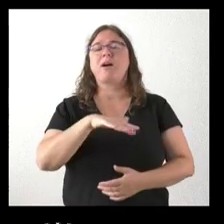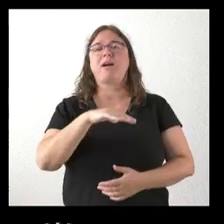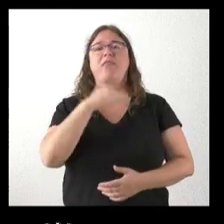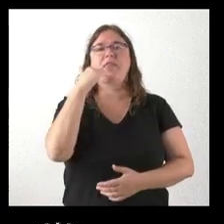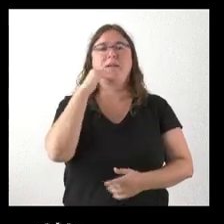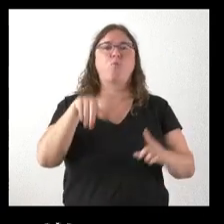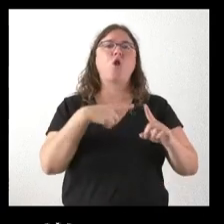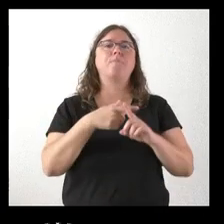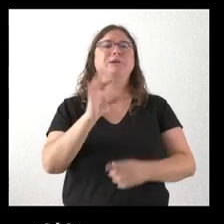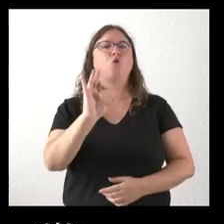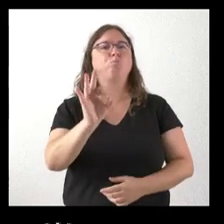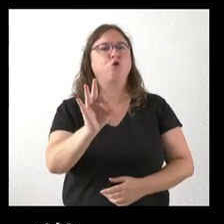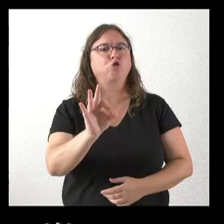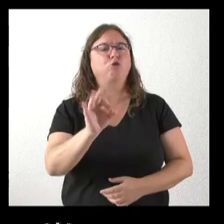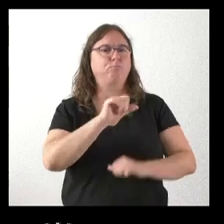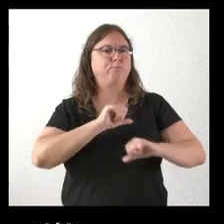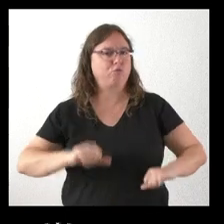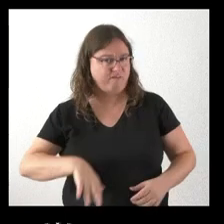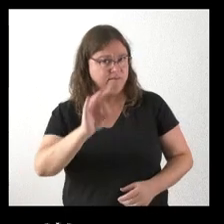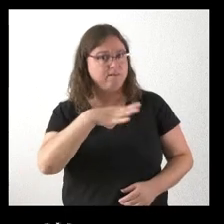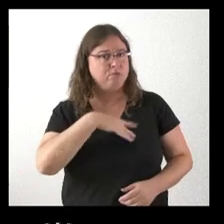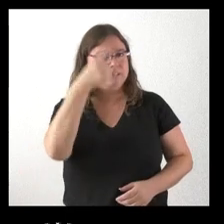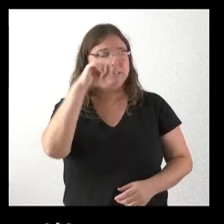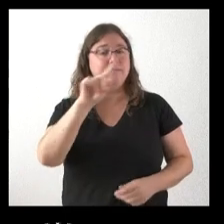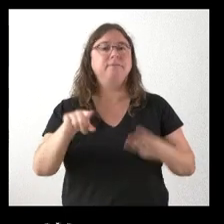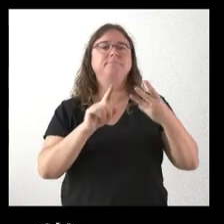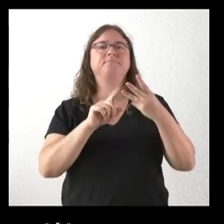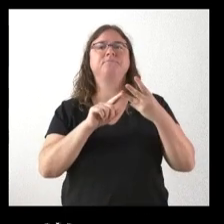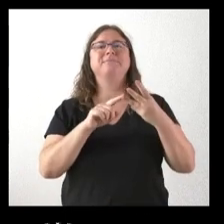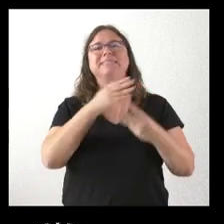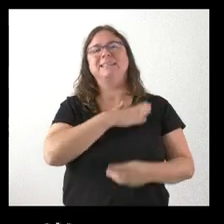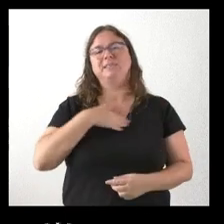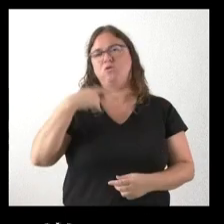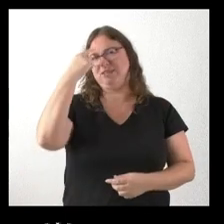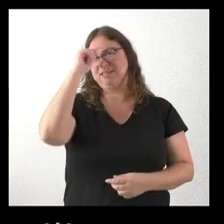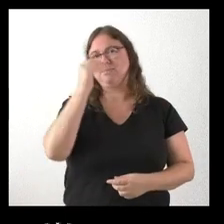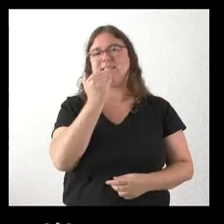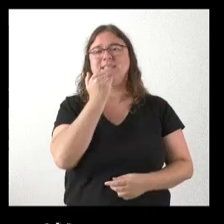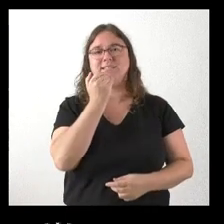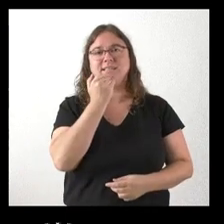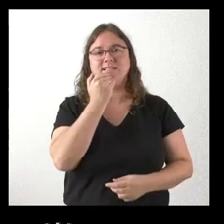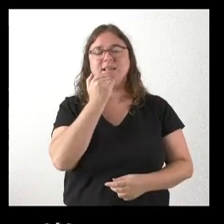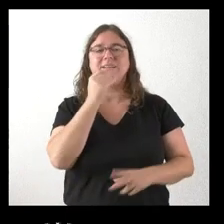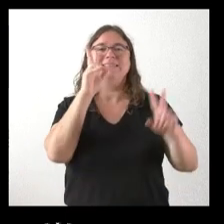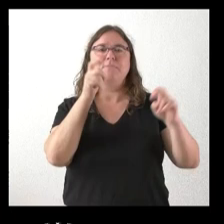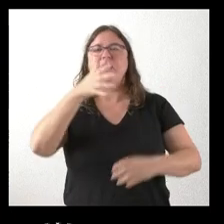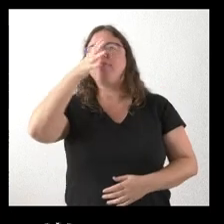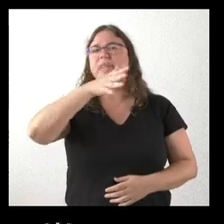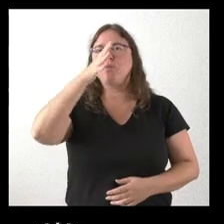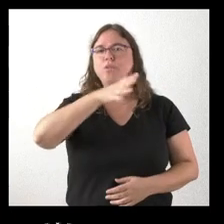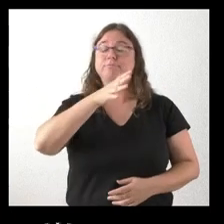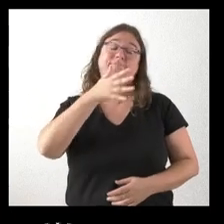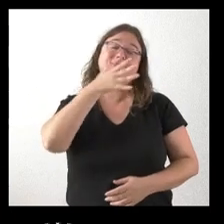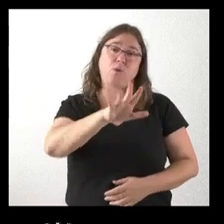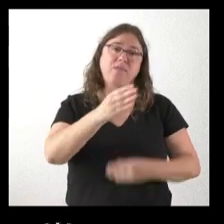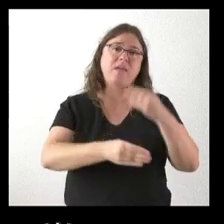si nos puede confirmar también este extremo y por otra parte quería preguntarle sobre las denuncias que hace el partido socialista